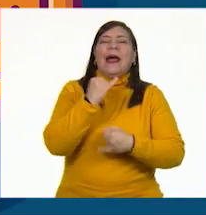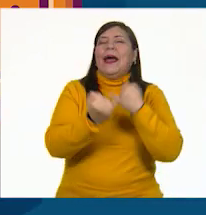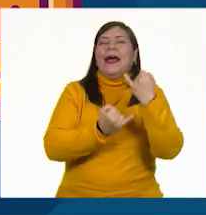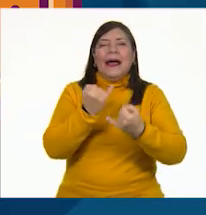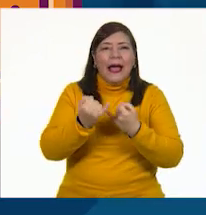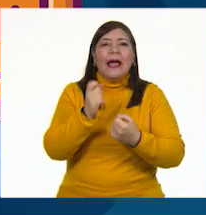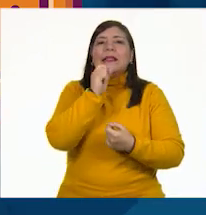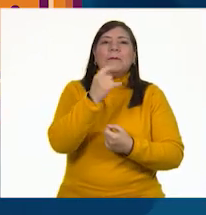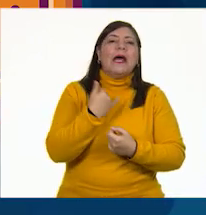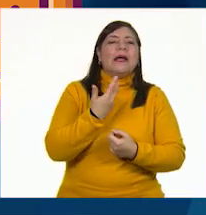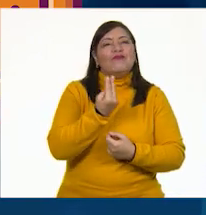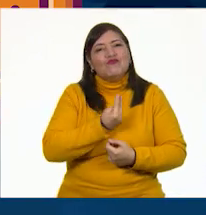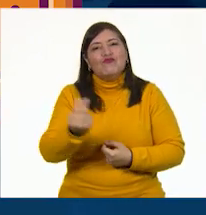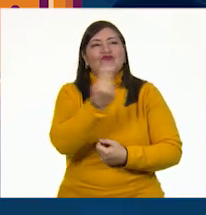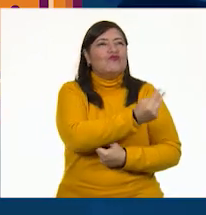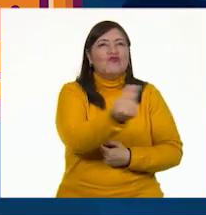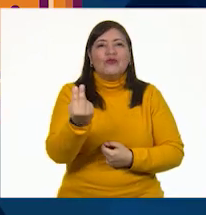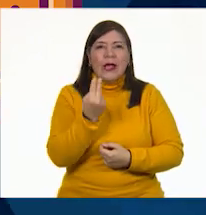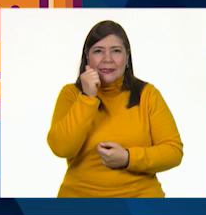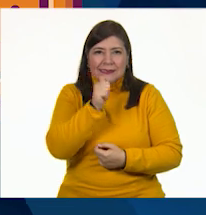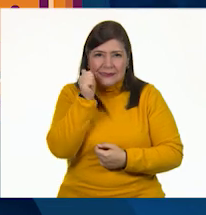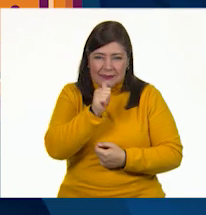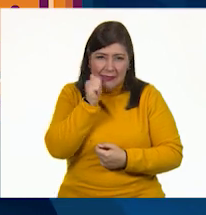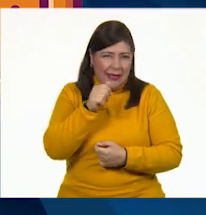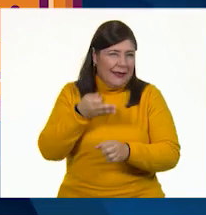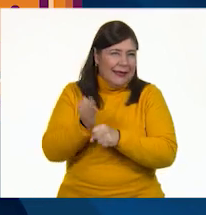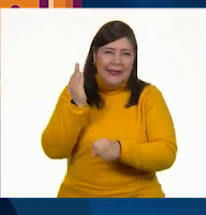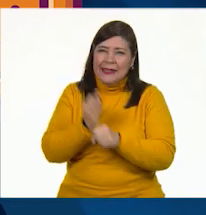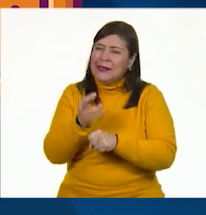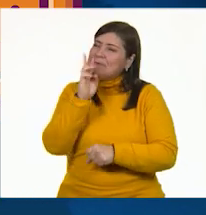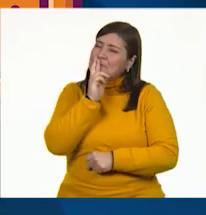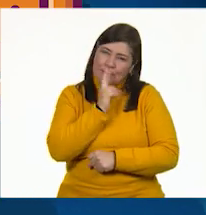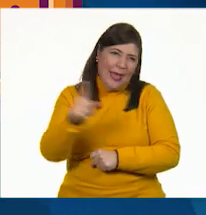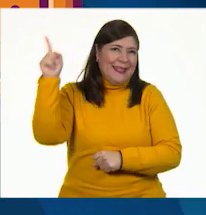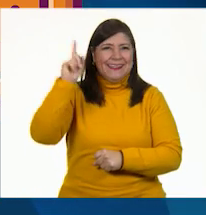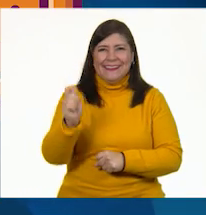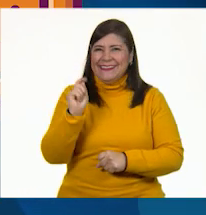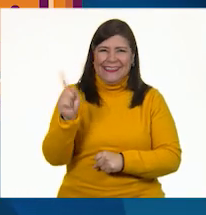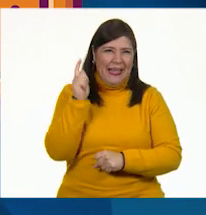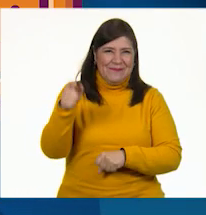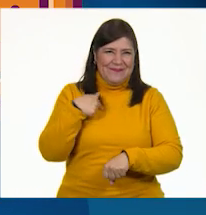muy chistoso. Es lo mejor de lo mejor.